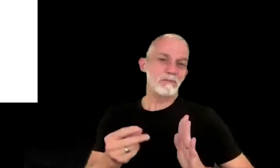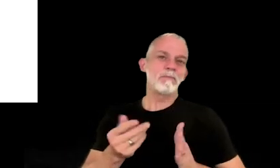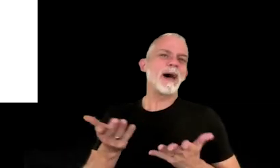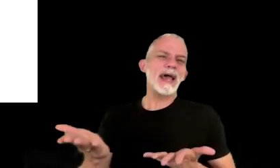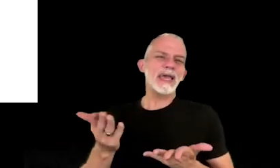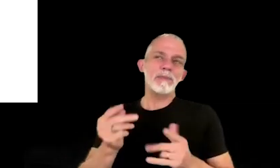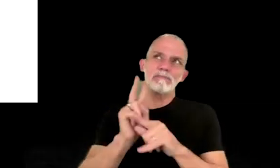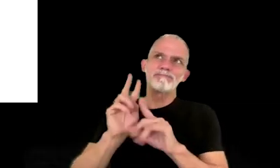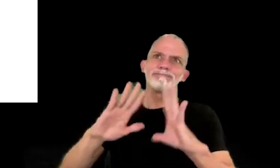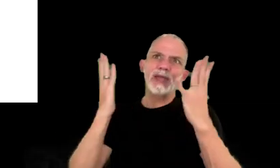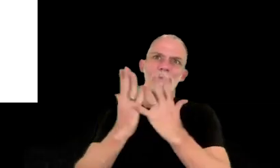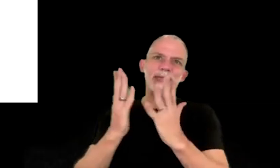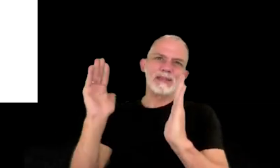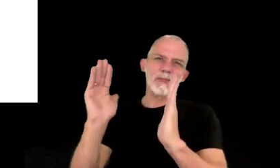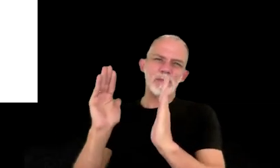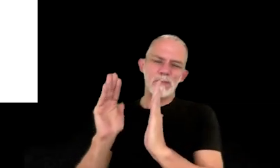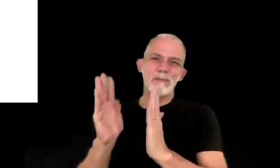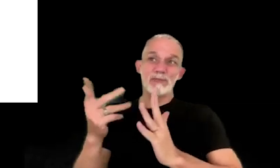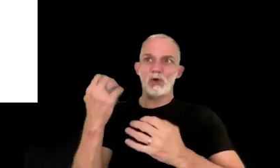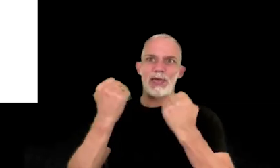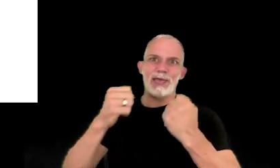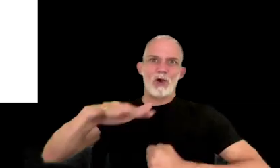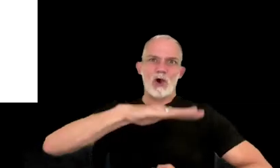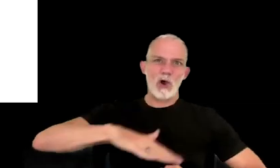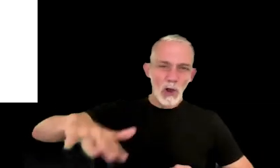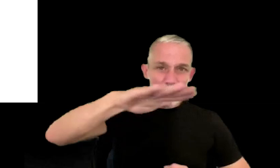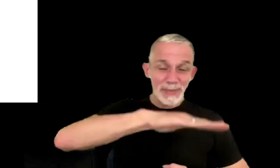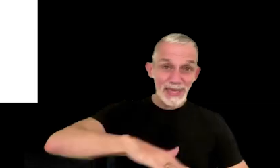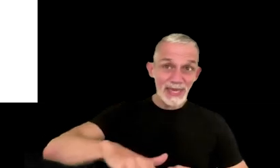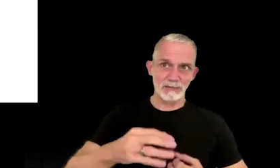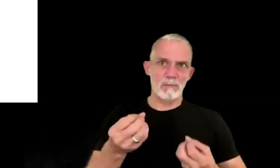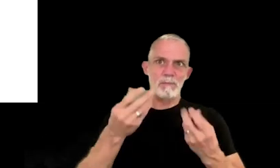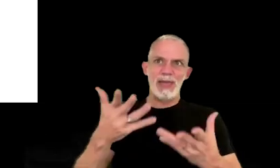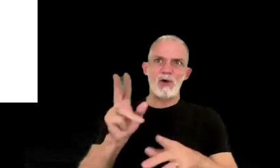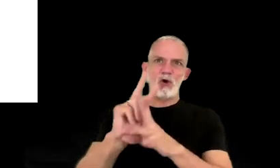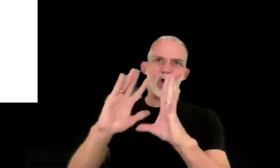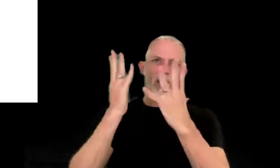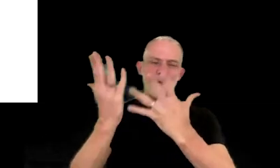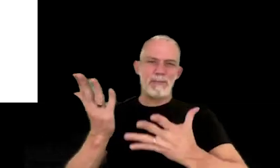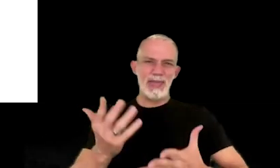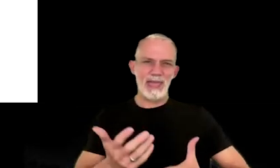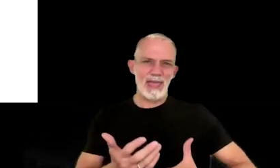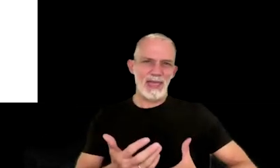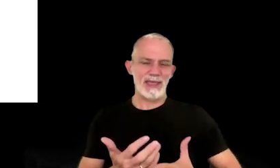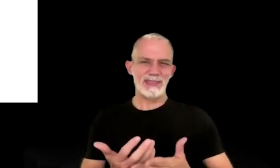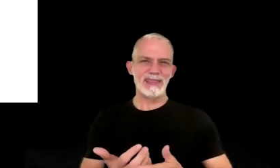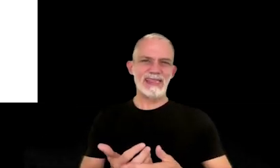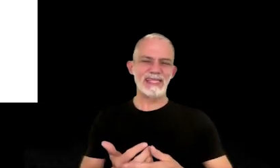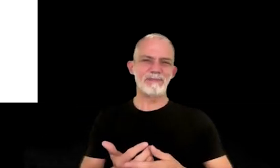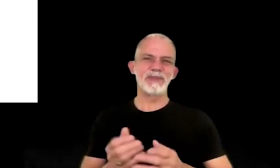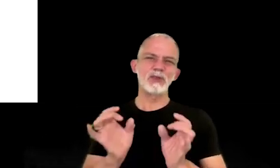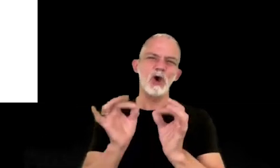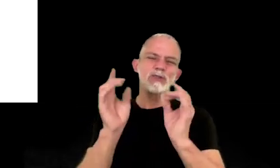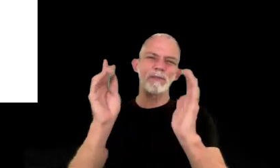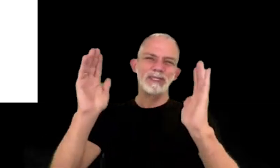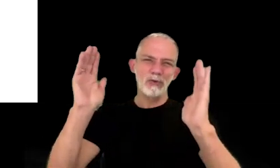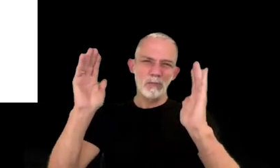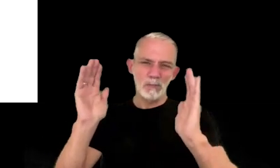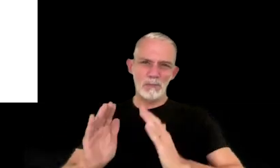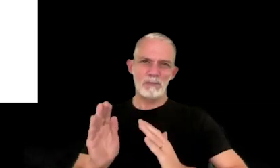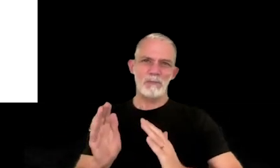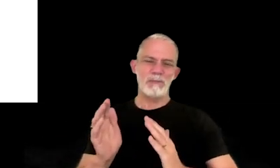de hacer las economías que se configuran en disminución de